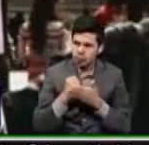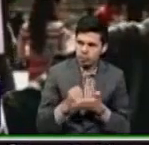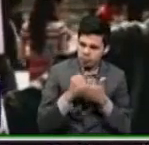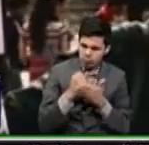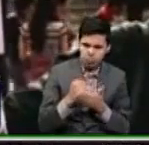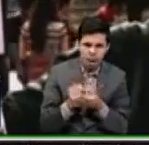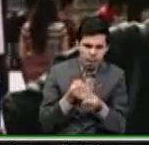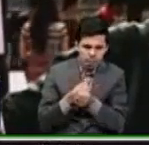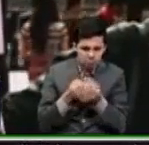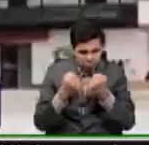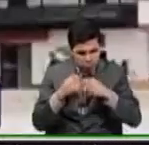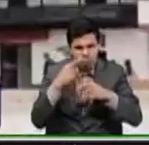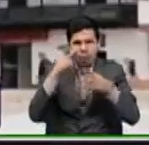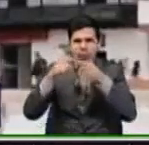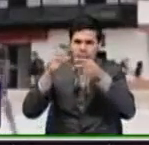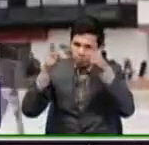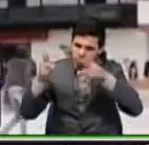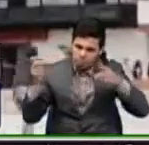esfuerzo es para ellos.